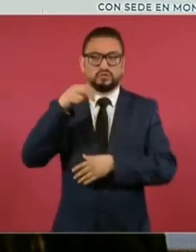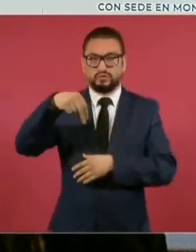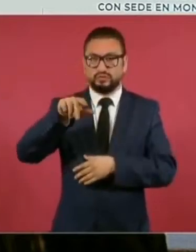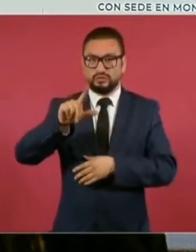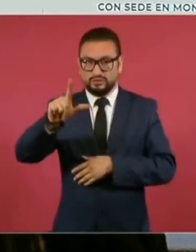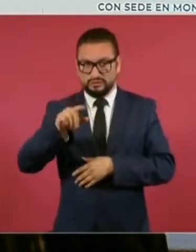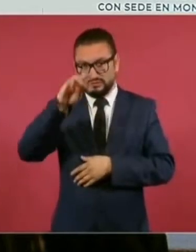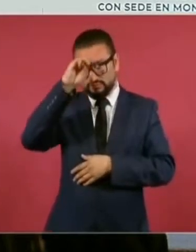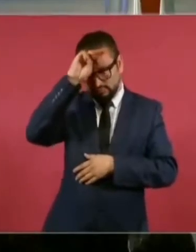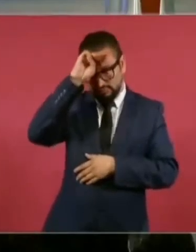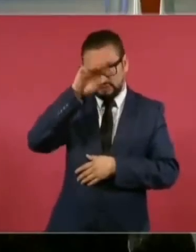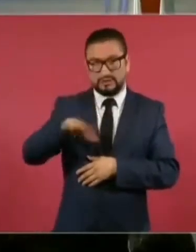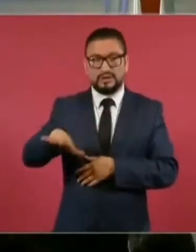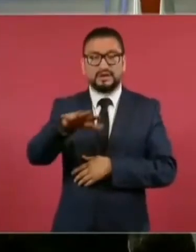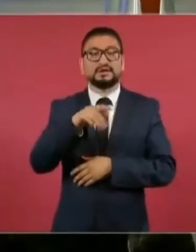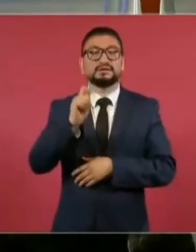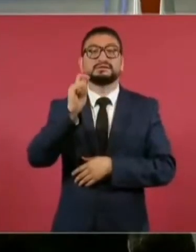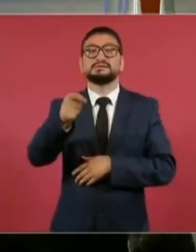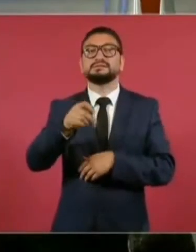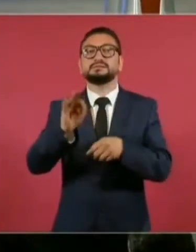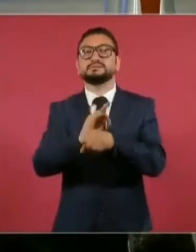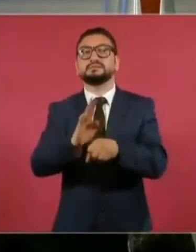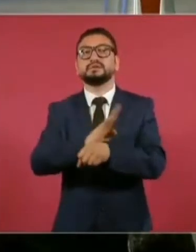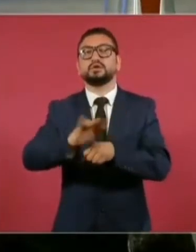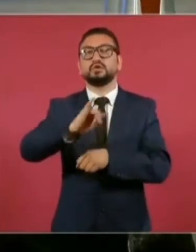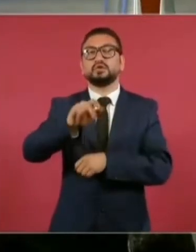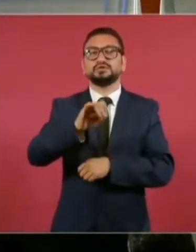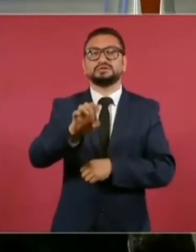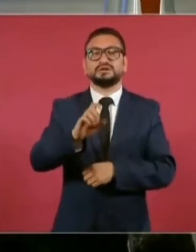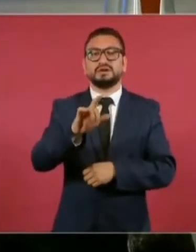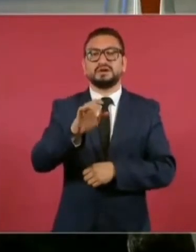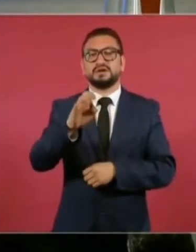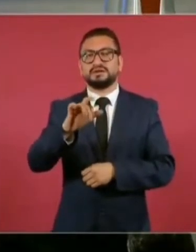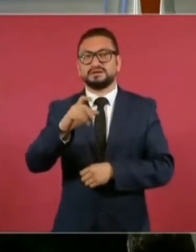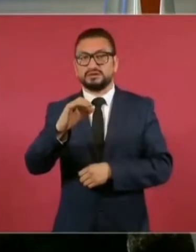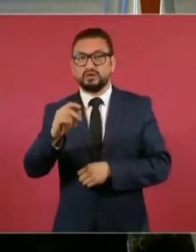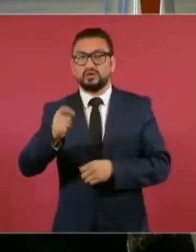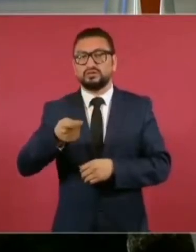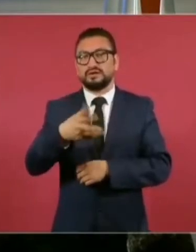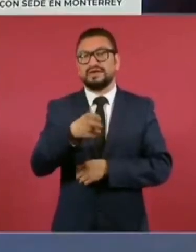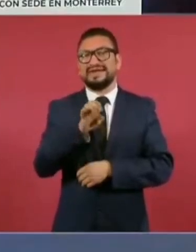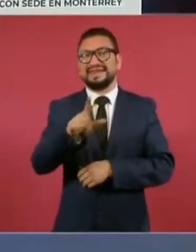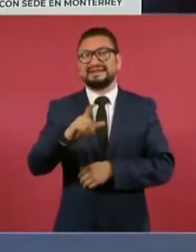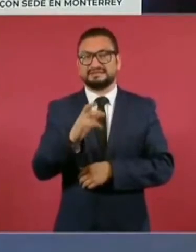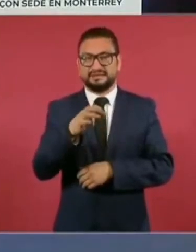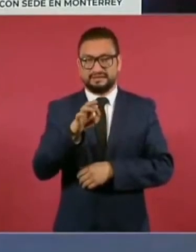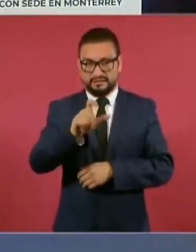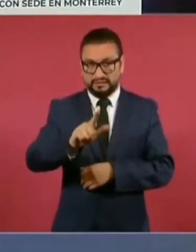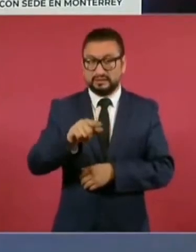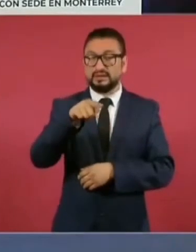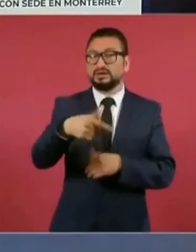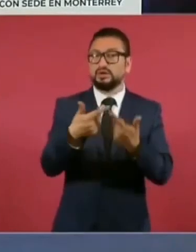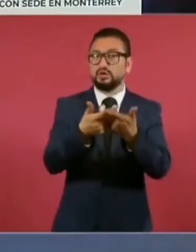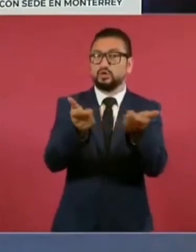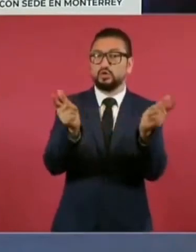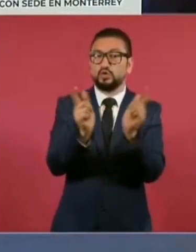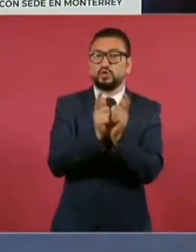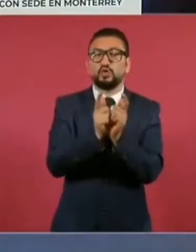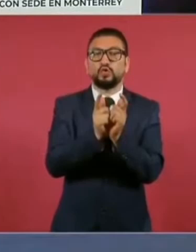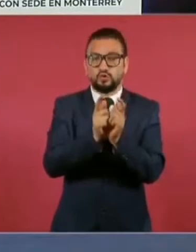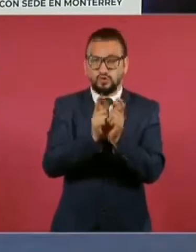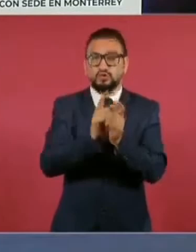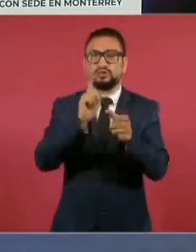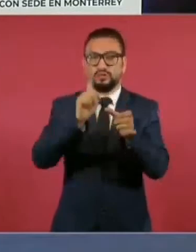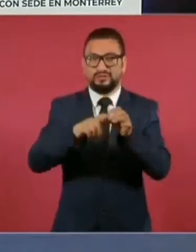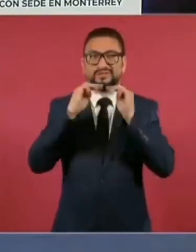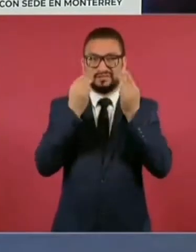Monterrey, y él beneficia a José Eliseo, o alias El Charal. Él es parte del grupo delictivo de los